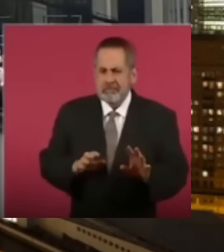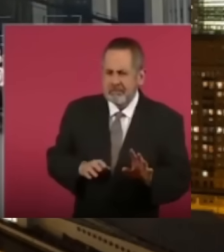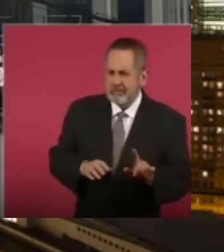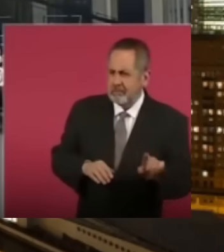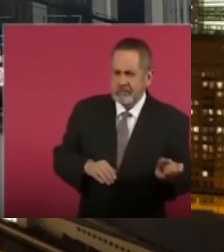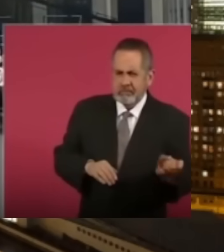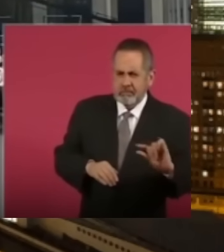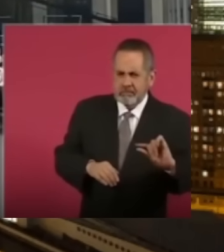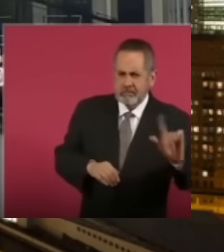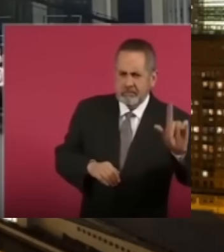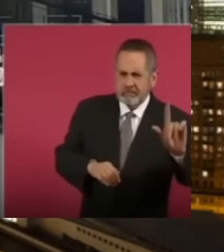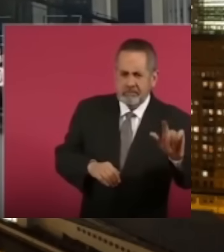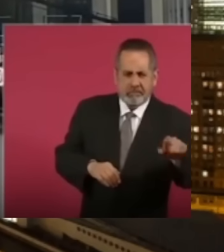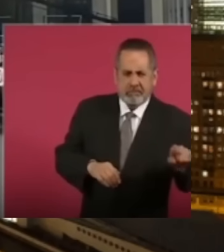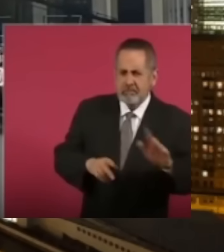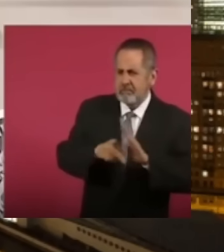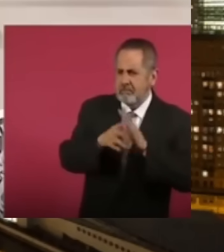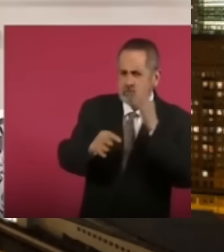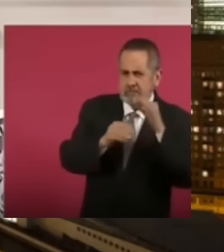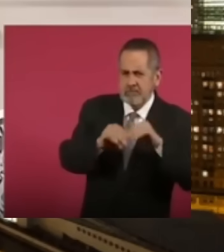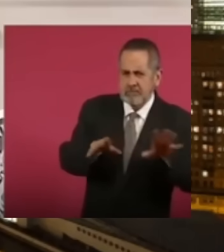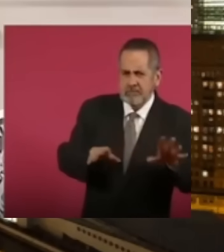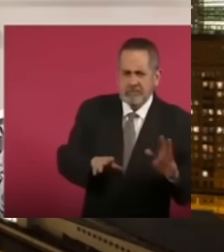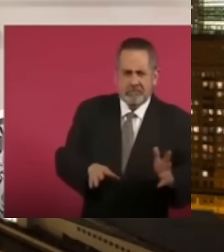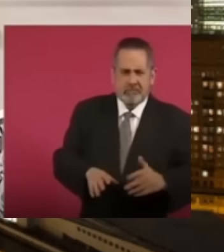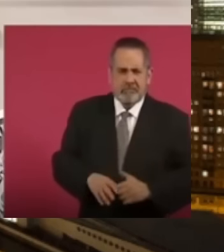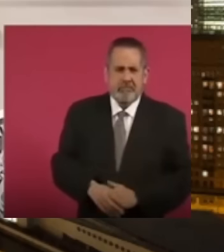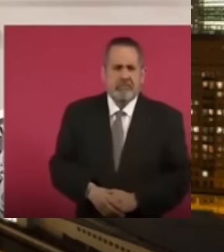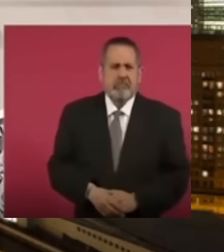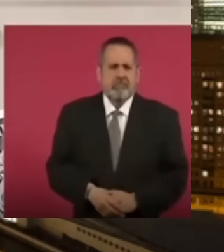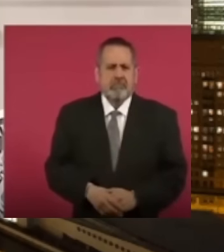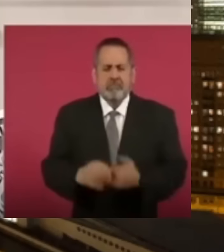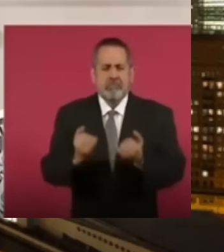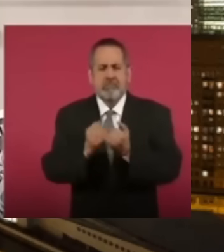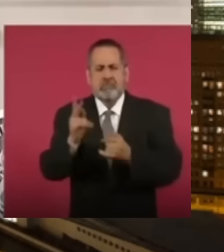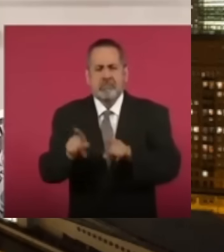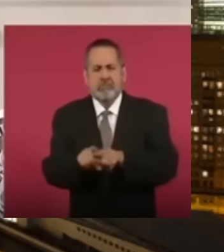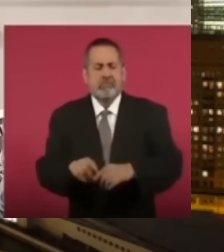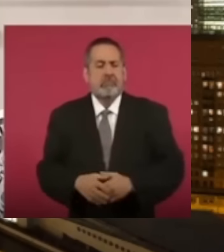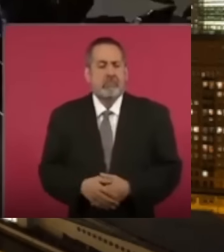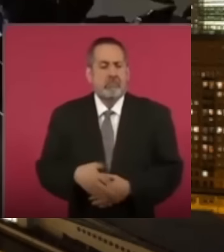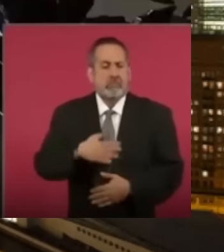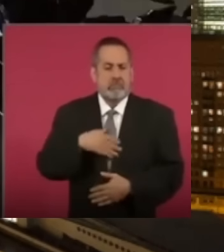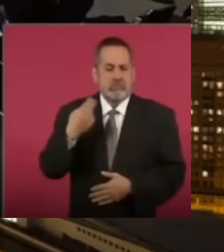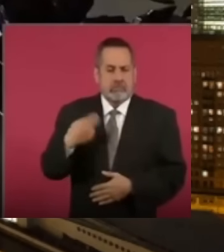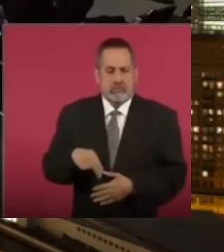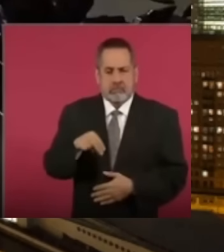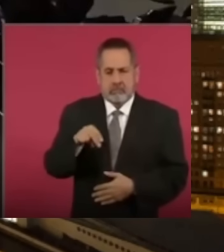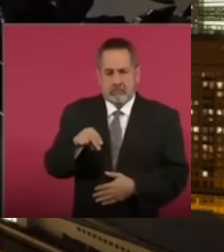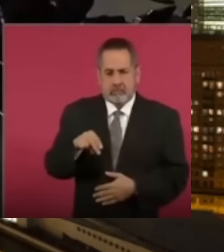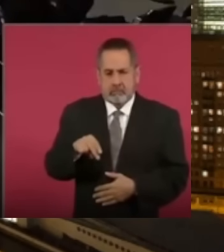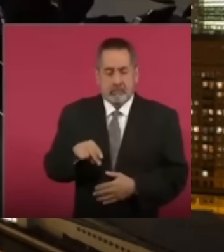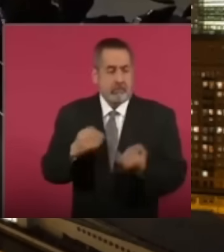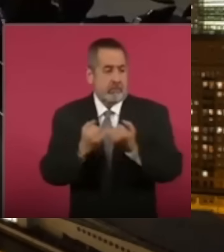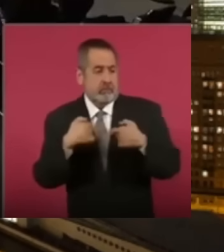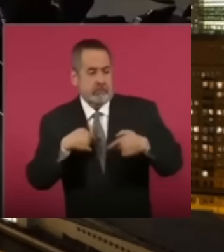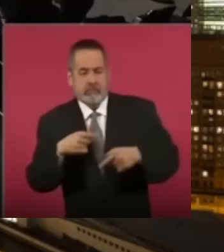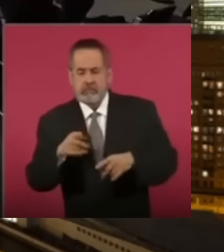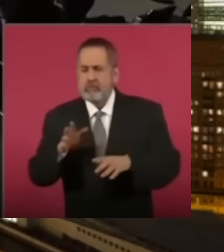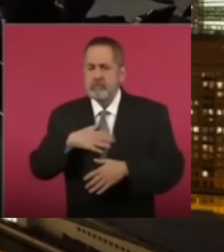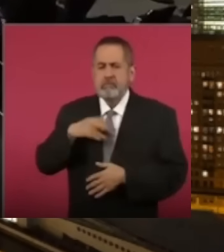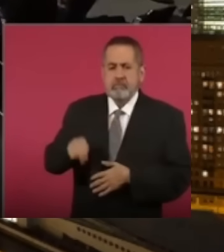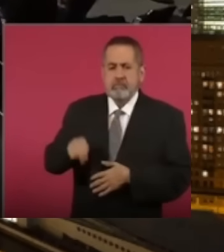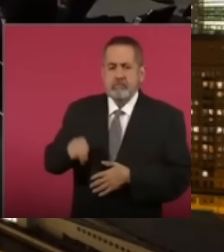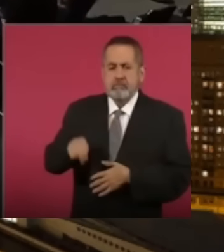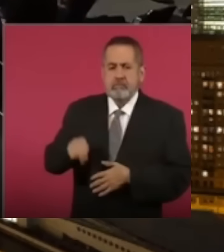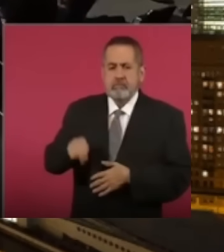periodista ellos buenos Mi nombre es nanc Flores Discúlpeme no es como yo soy periodista